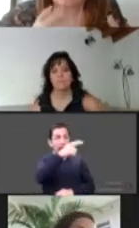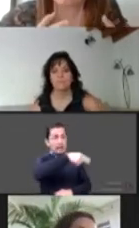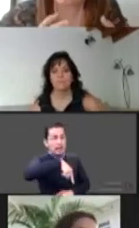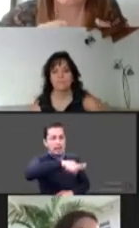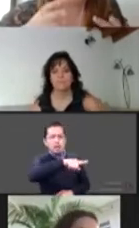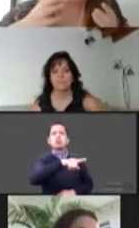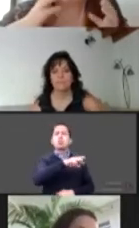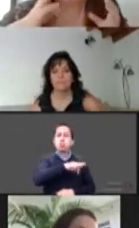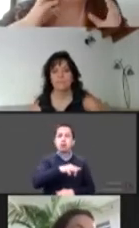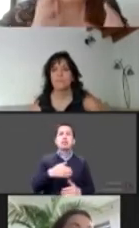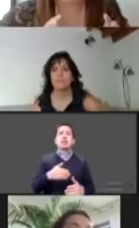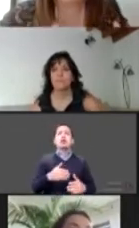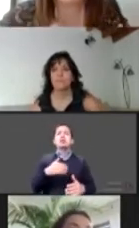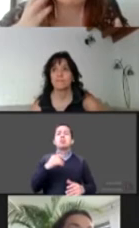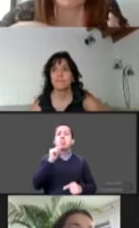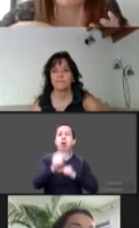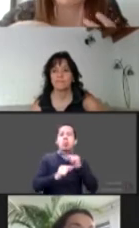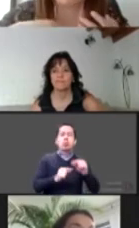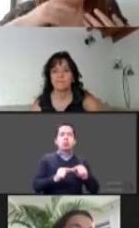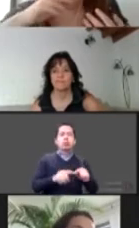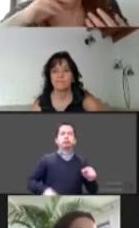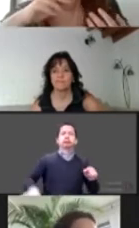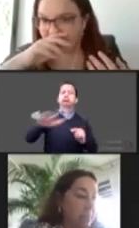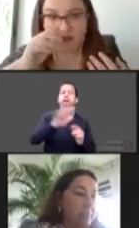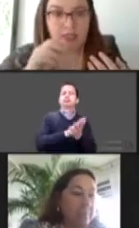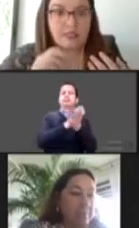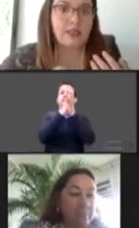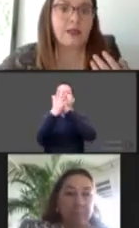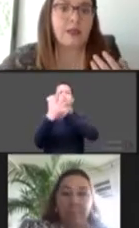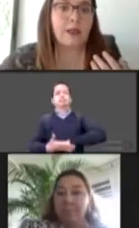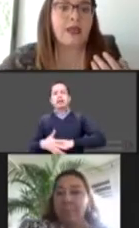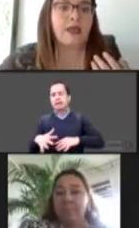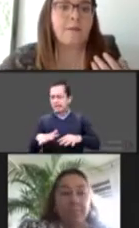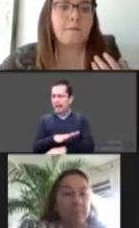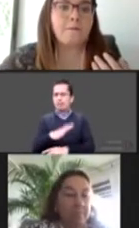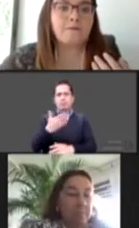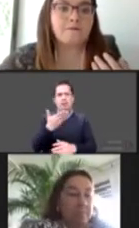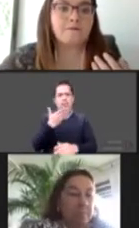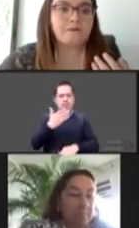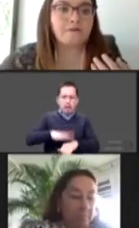e incluyente. En ese sentido, si me echan la mano con la siguiente,